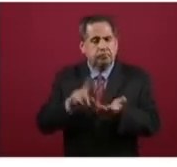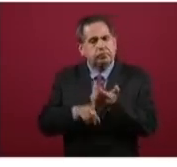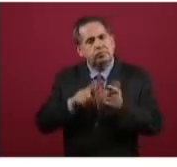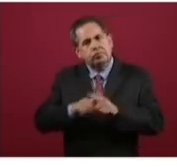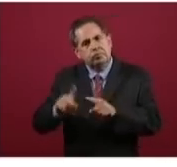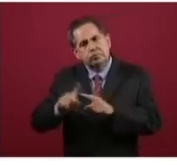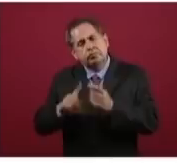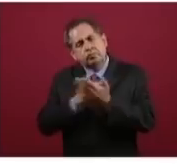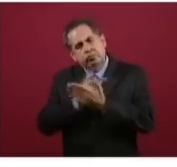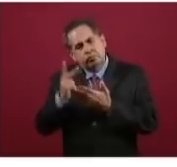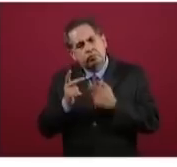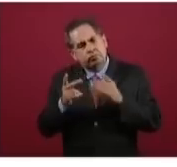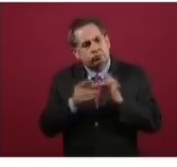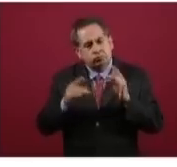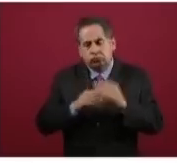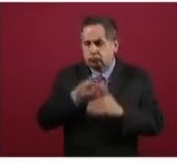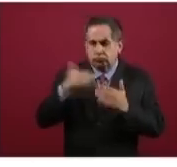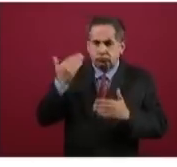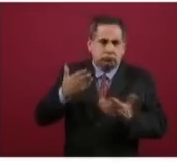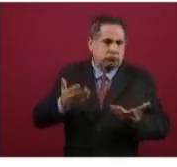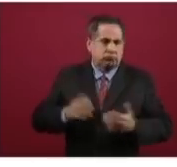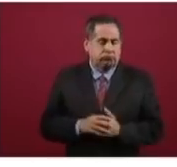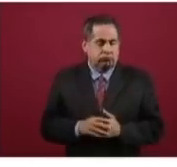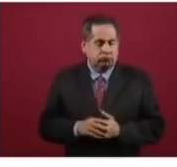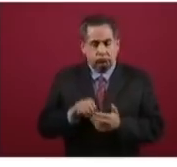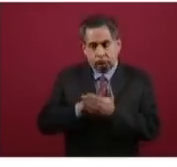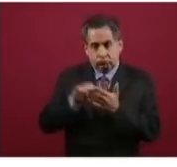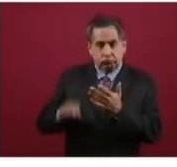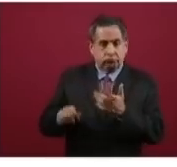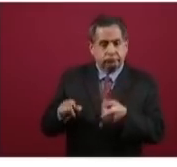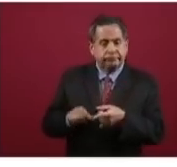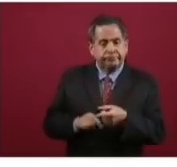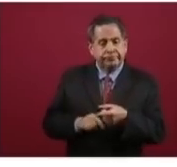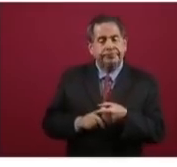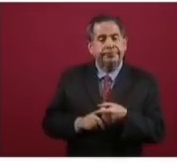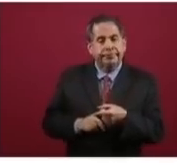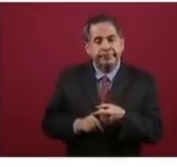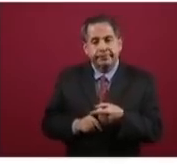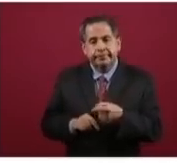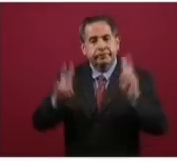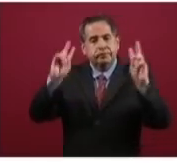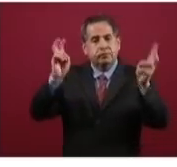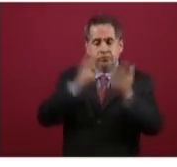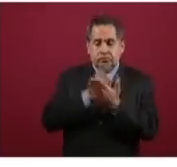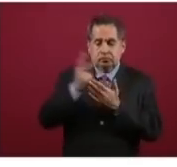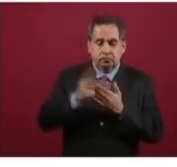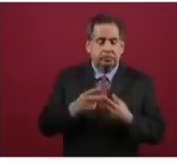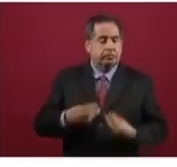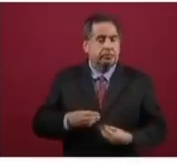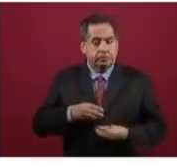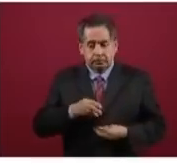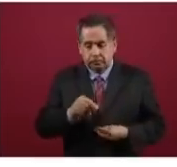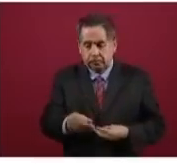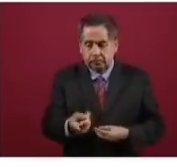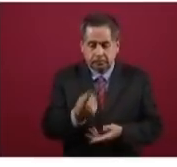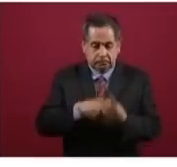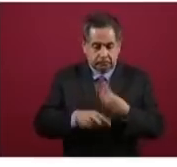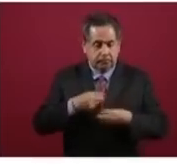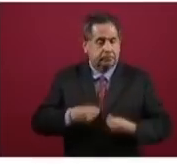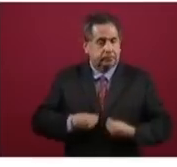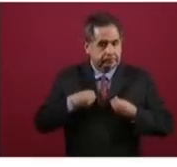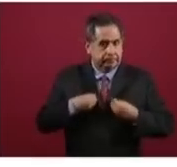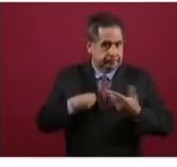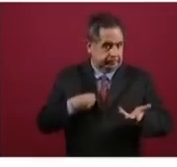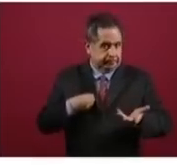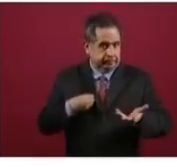no necesariamente todos todos están en saber por ejemplo el programa d sembrando vidas está en la secretaria del bienestar